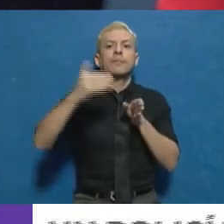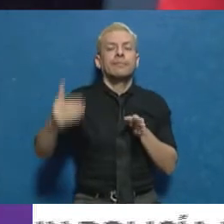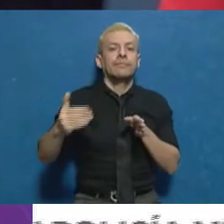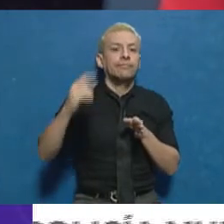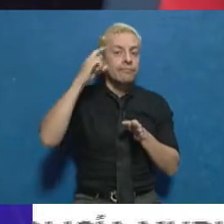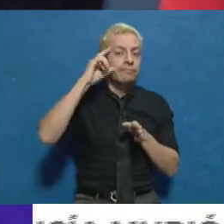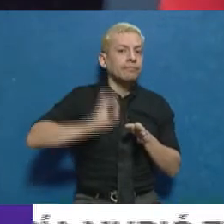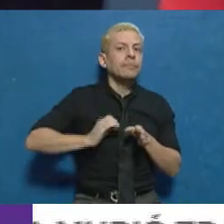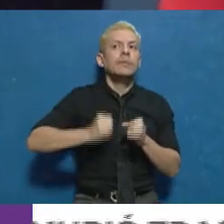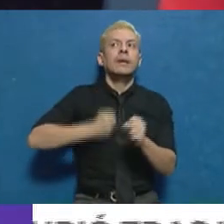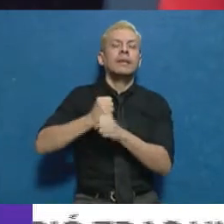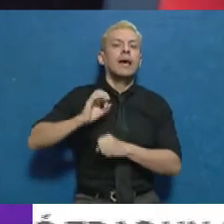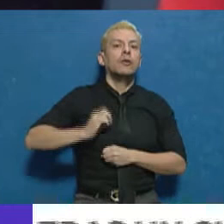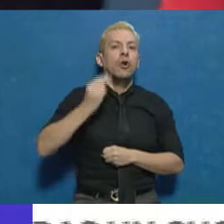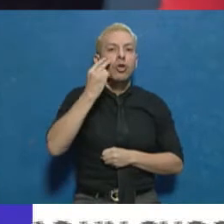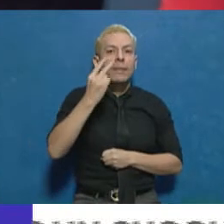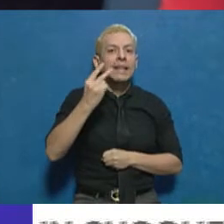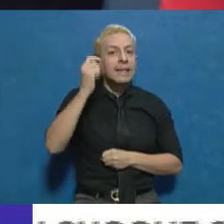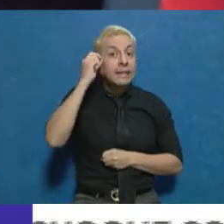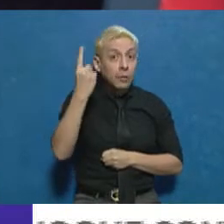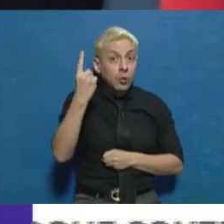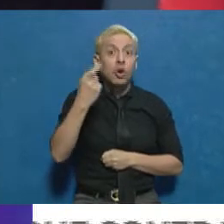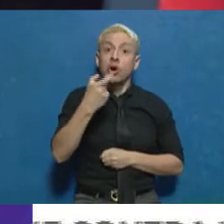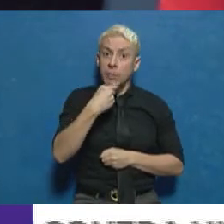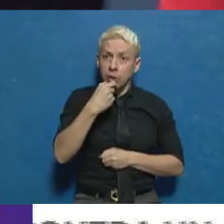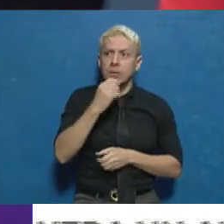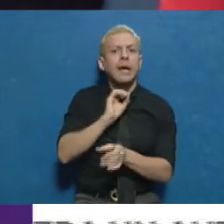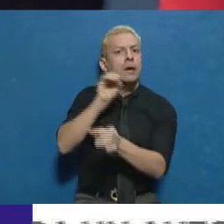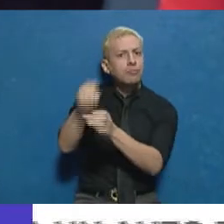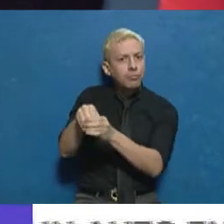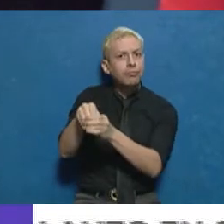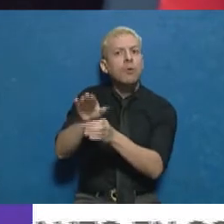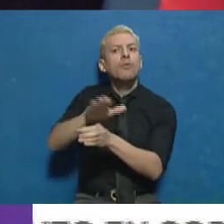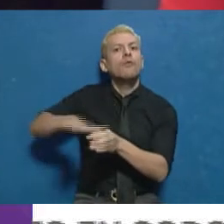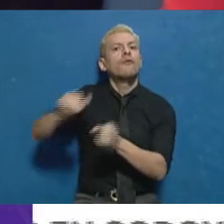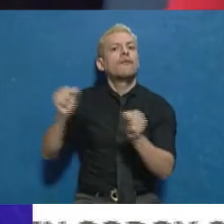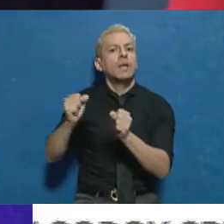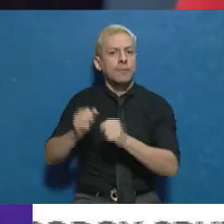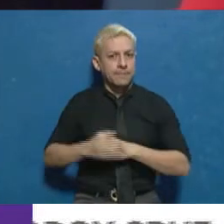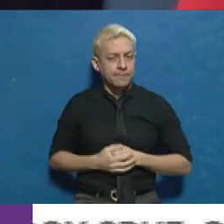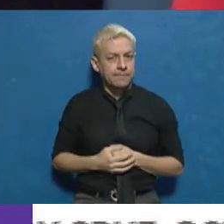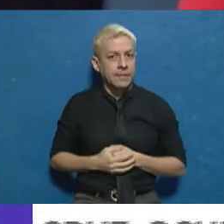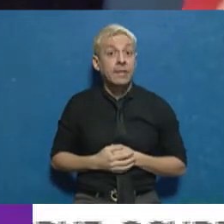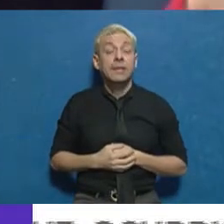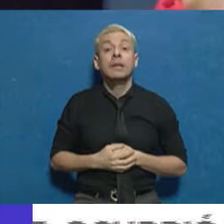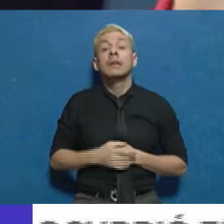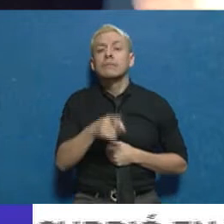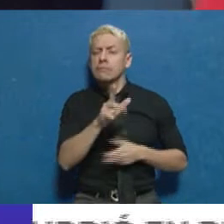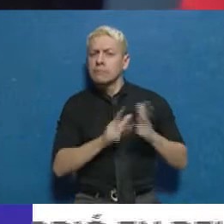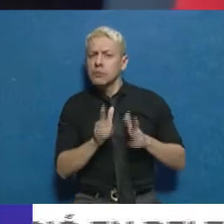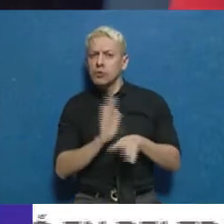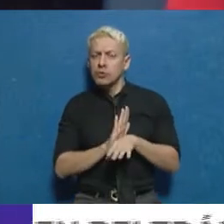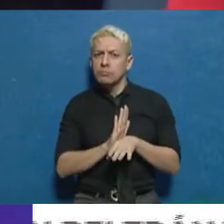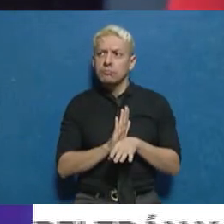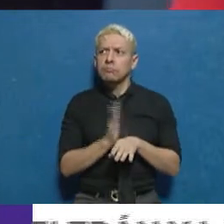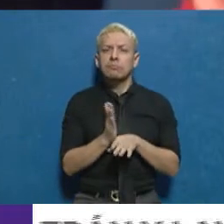decir, hasta el 2031 Mendoza va a ser parte de zona fría. Si vos te referís a la segmentación